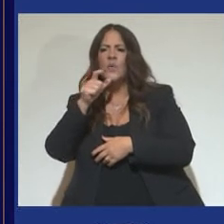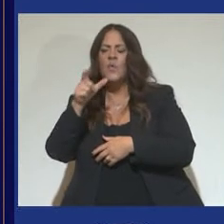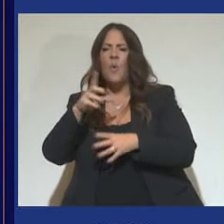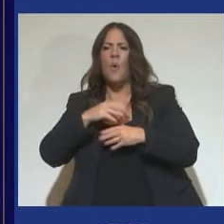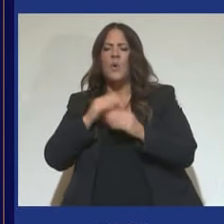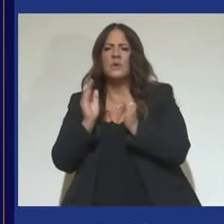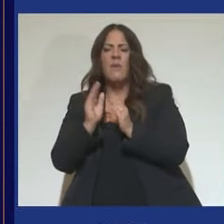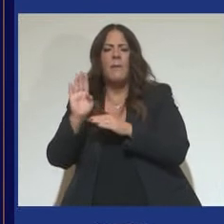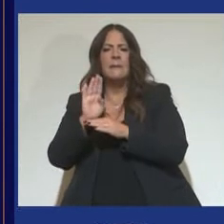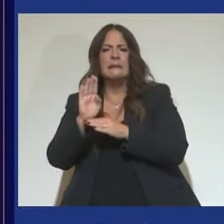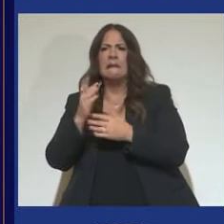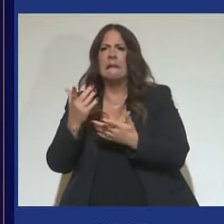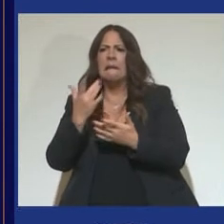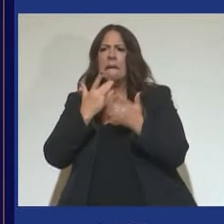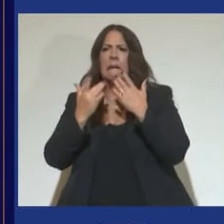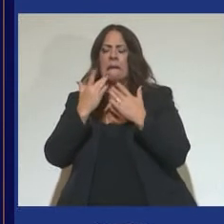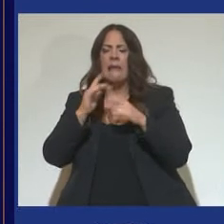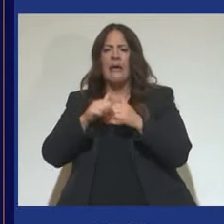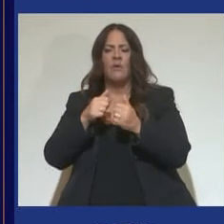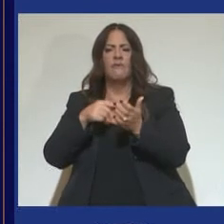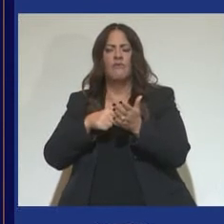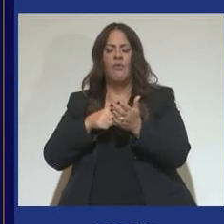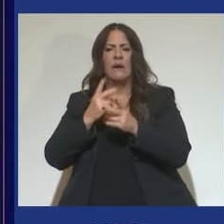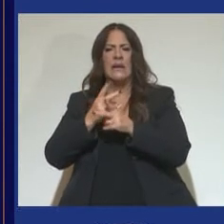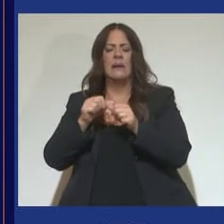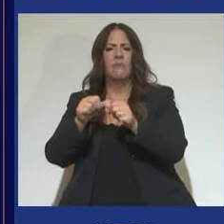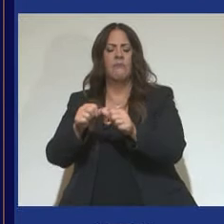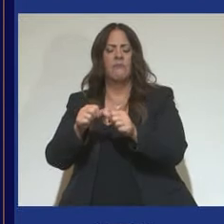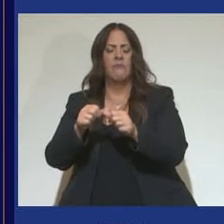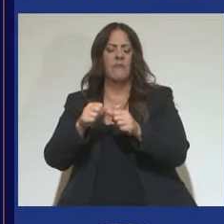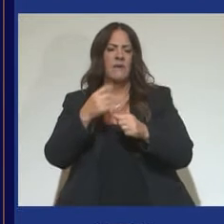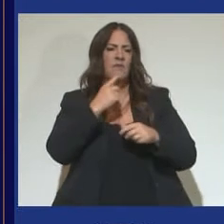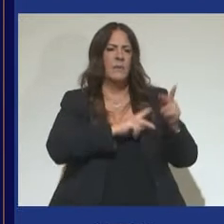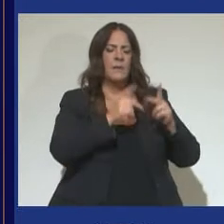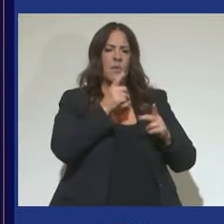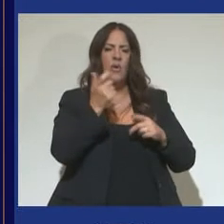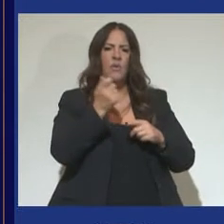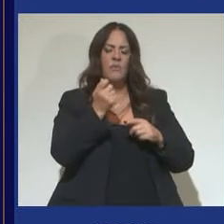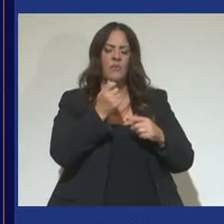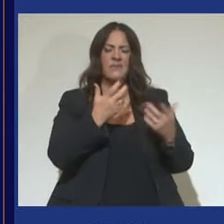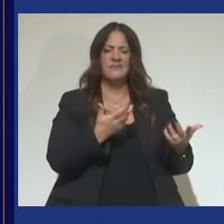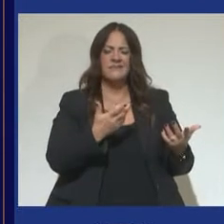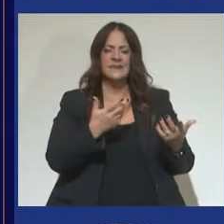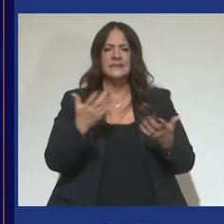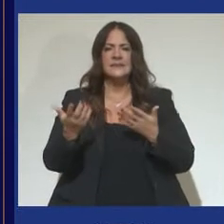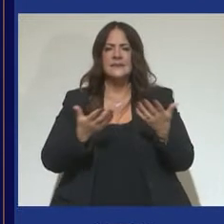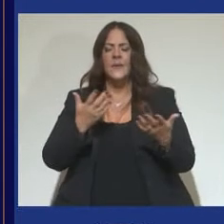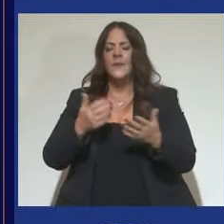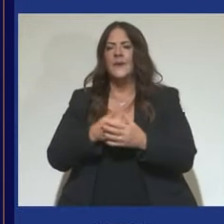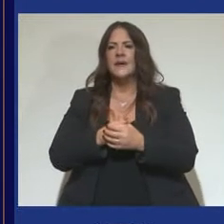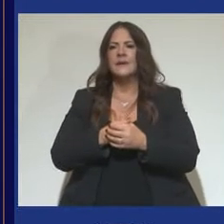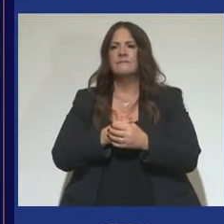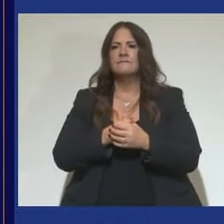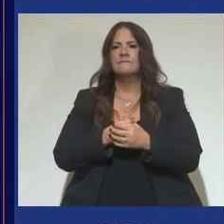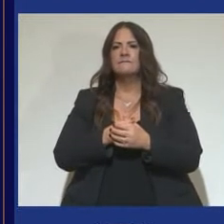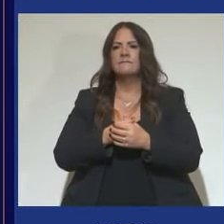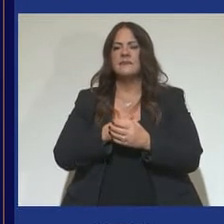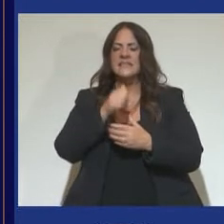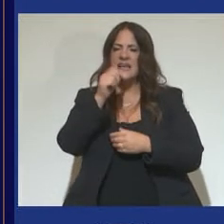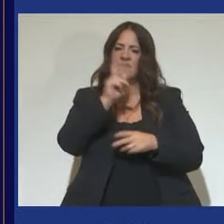o deben beneficiarse de este recurso y también lidiar directamente con esta este moratorio de desalojos